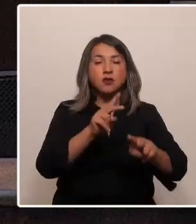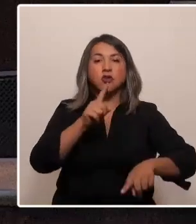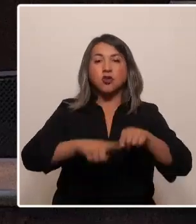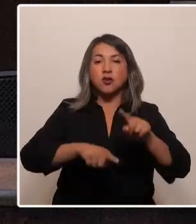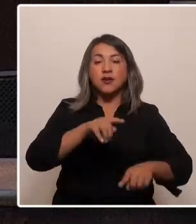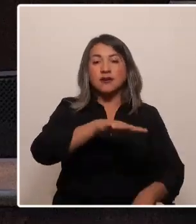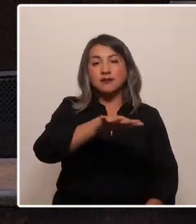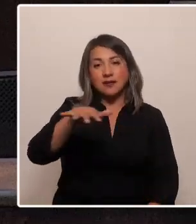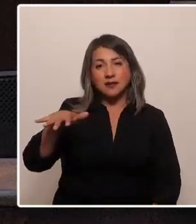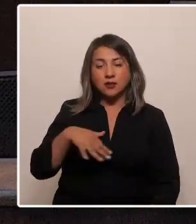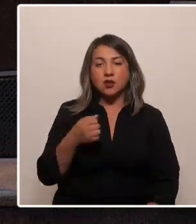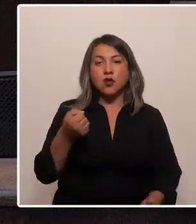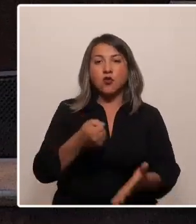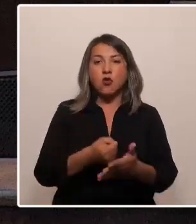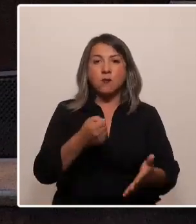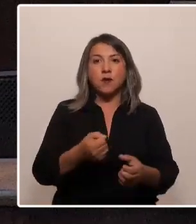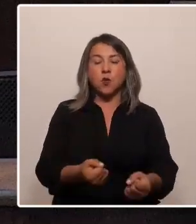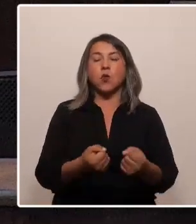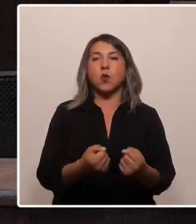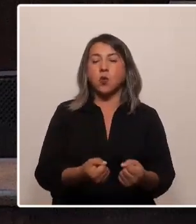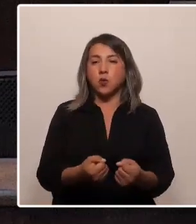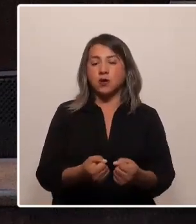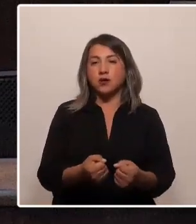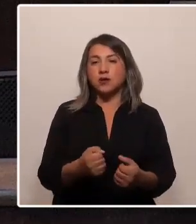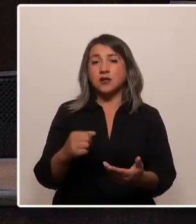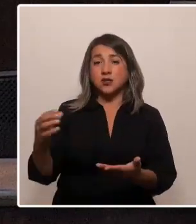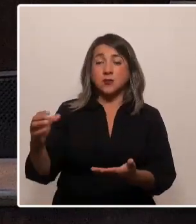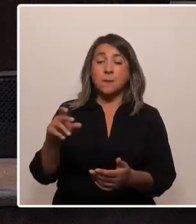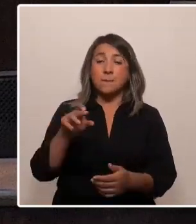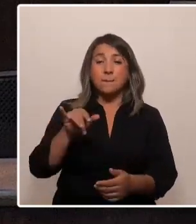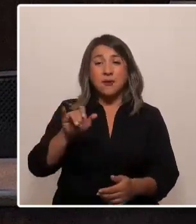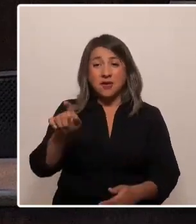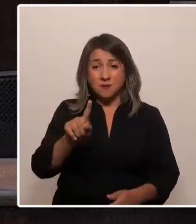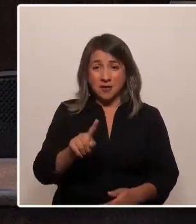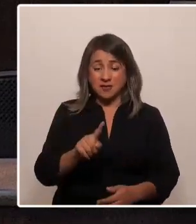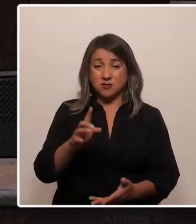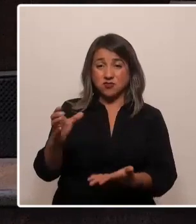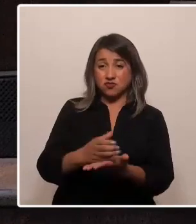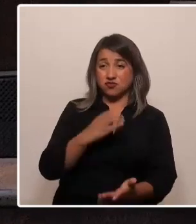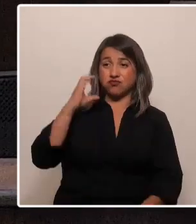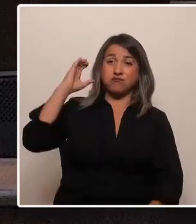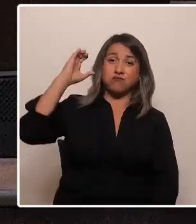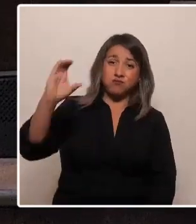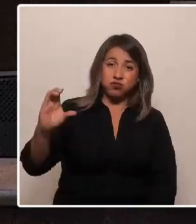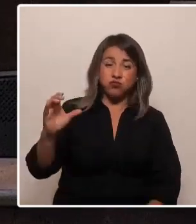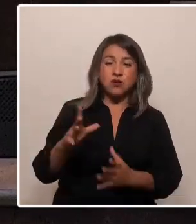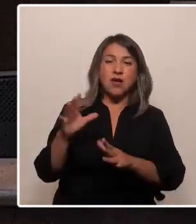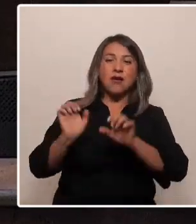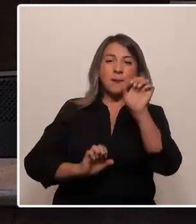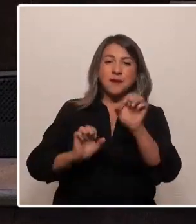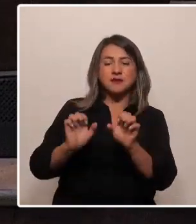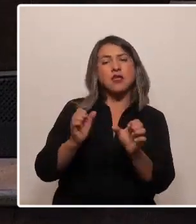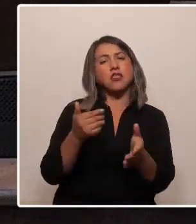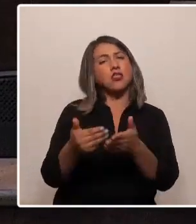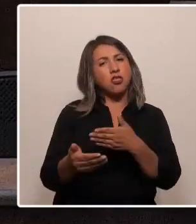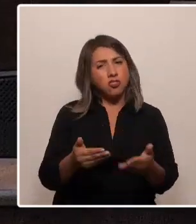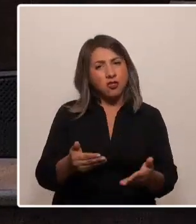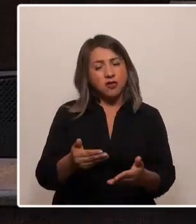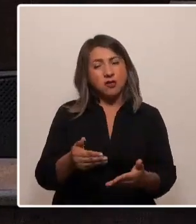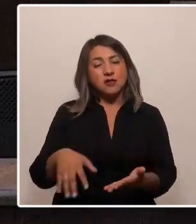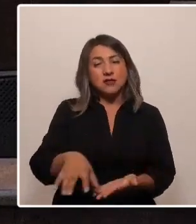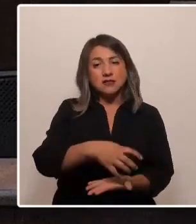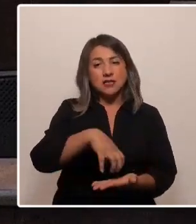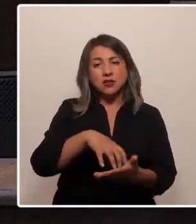Esto es un golpe a las pymes que tendrán que pagar salarios de grandes empresas. Donde se ha aplicado esto, los trabajadores de sectores